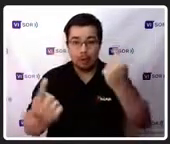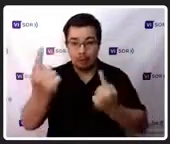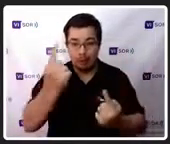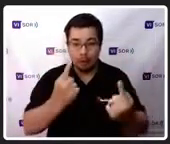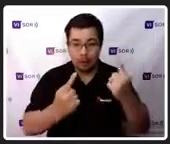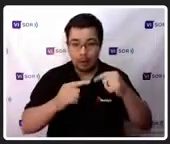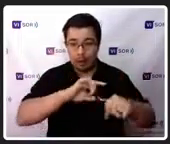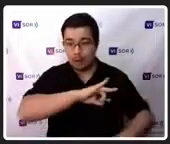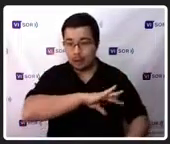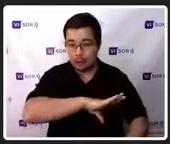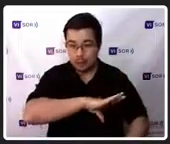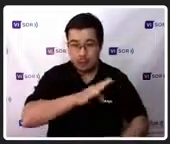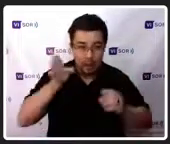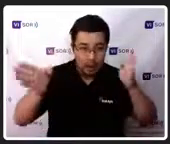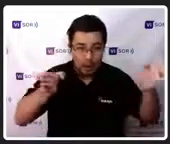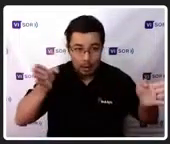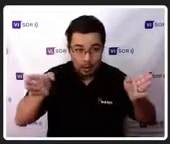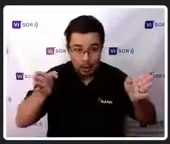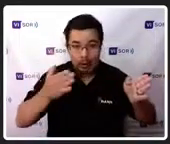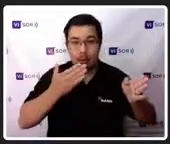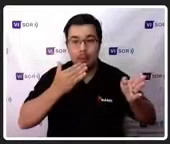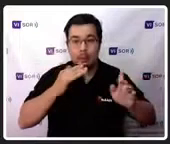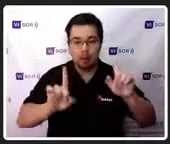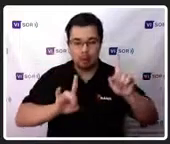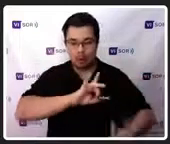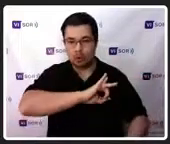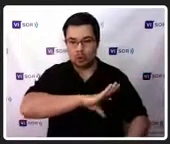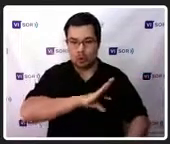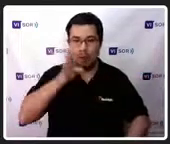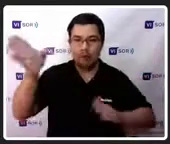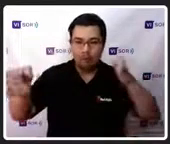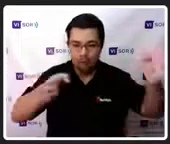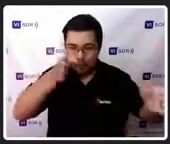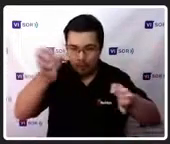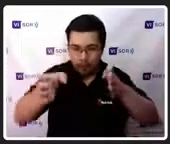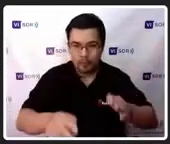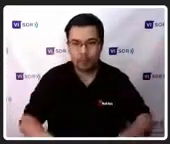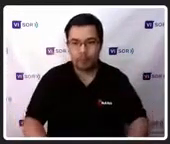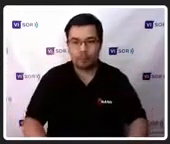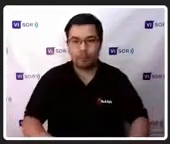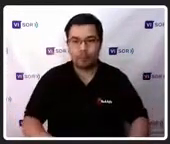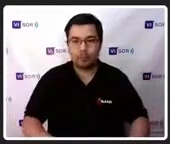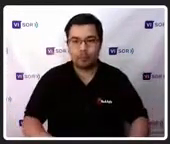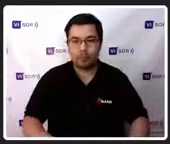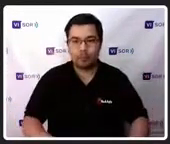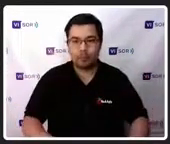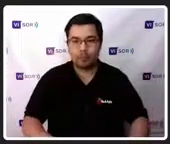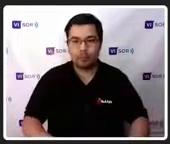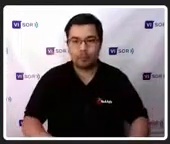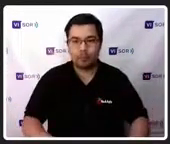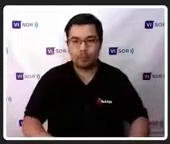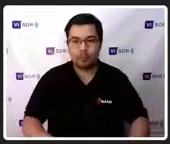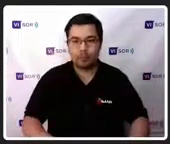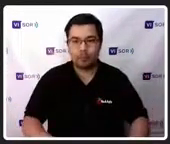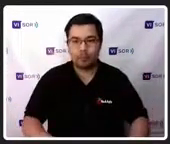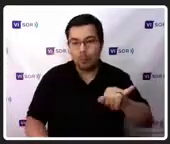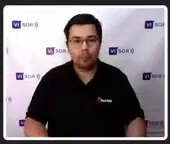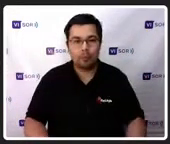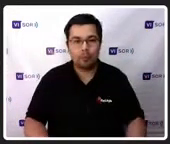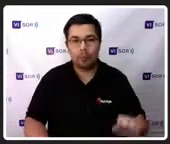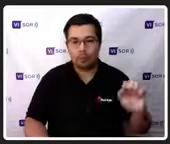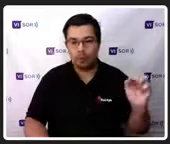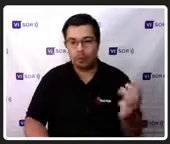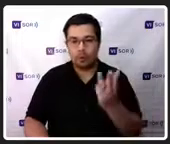turismo. Luego, cuando ya pasamos al tercer y cuarto semestre, ¿no es cierto? Que sería el segundo año. Tenemos un